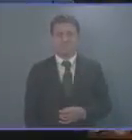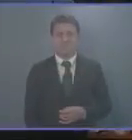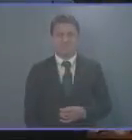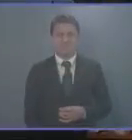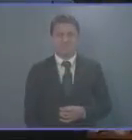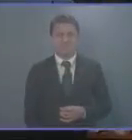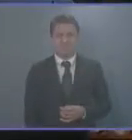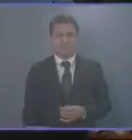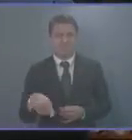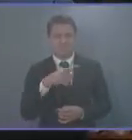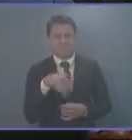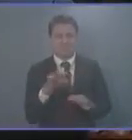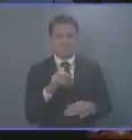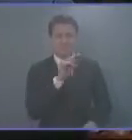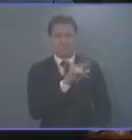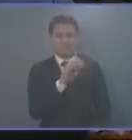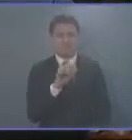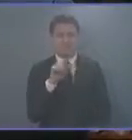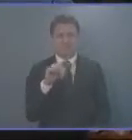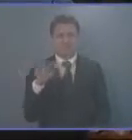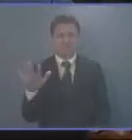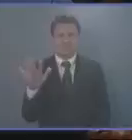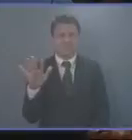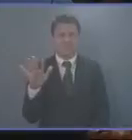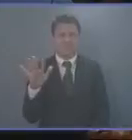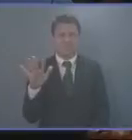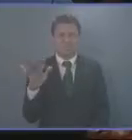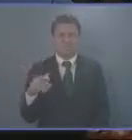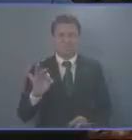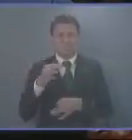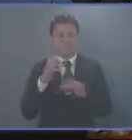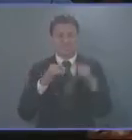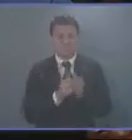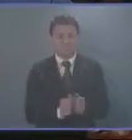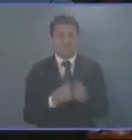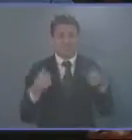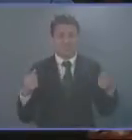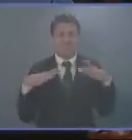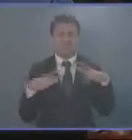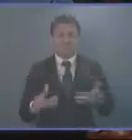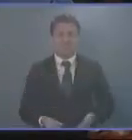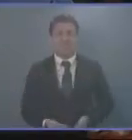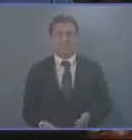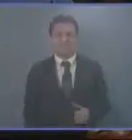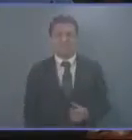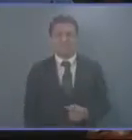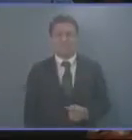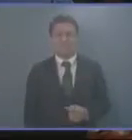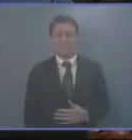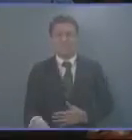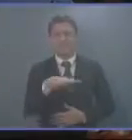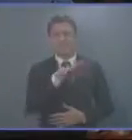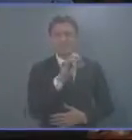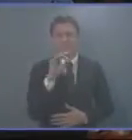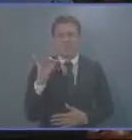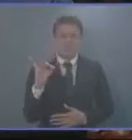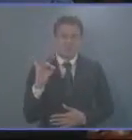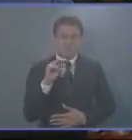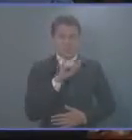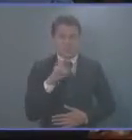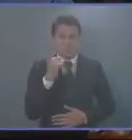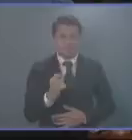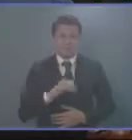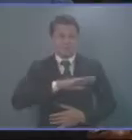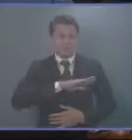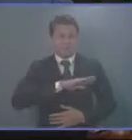fecha 13 de agosto del 2015 publicado en el Diario Oficial número 173, tomo 408 del 23